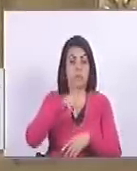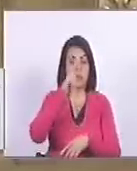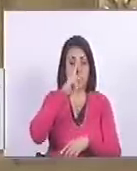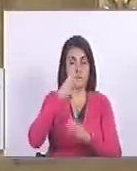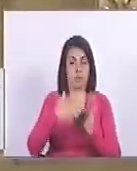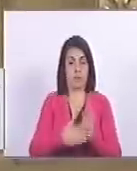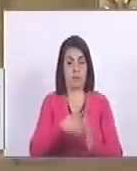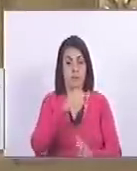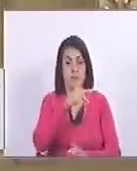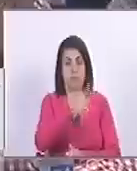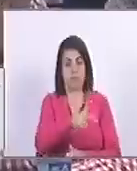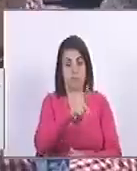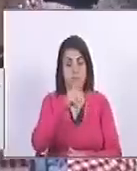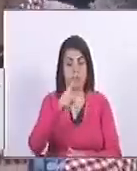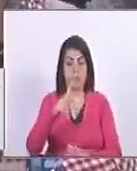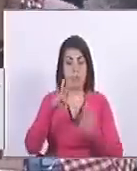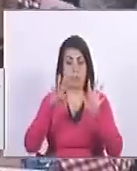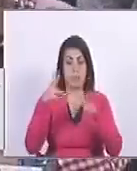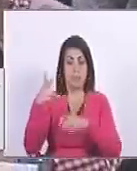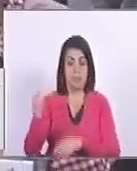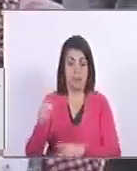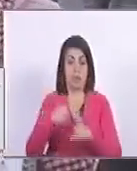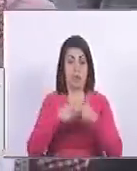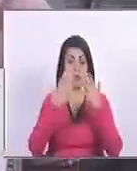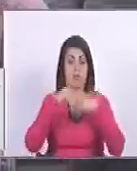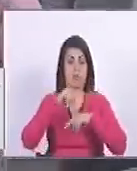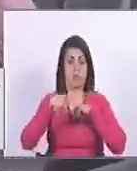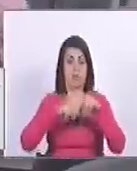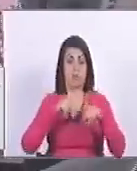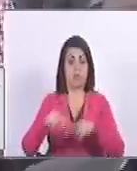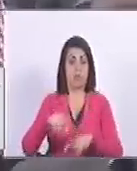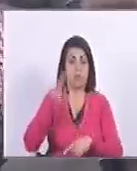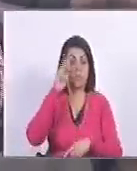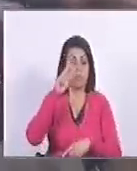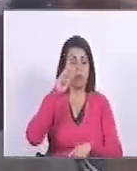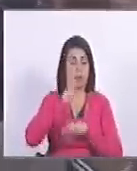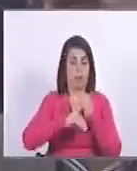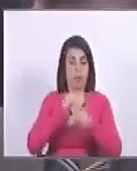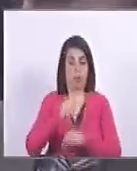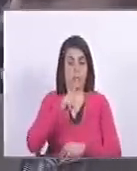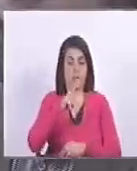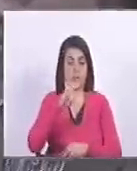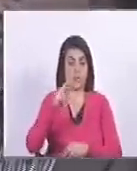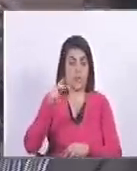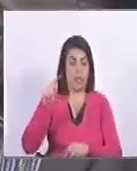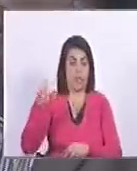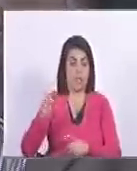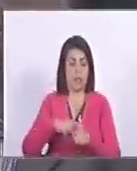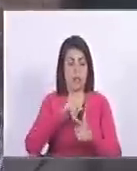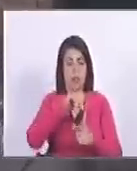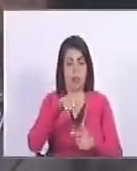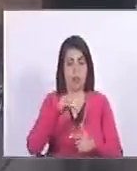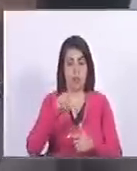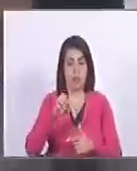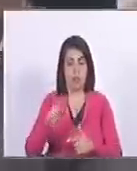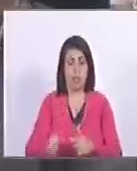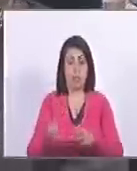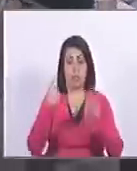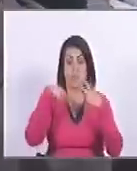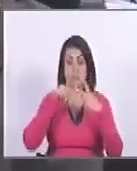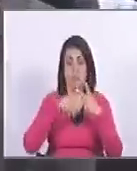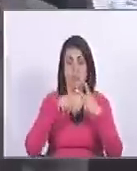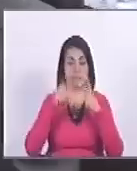de 1930 en el Teatro Nacional de Caracas, bajo la dirección de los maestros Vicente Emilio Sojo y José Antonio Calcaño.